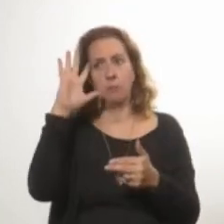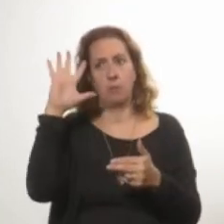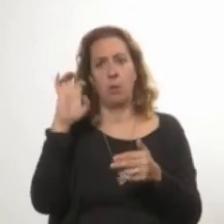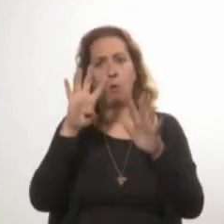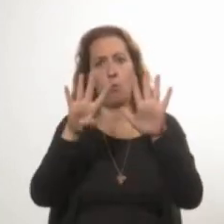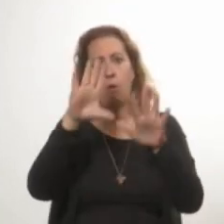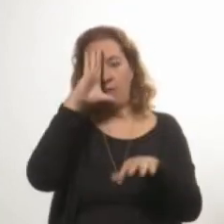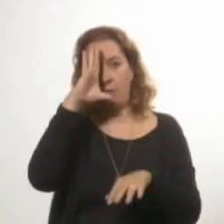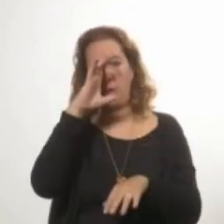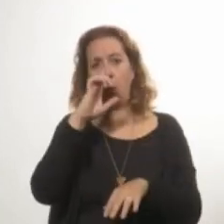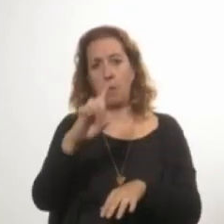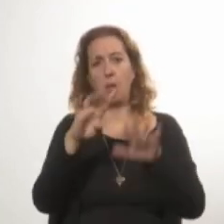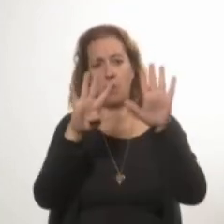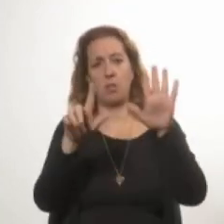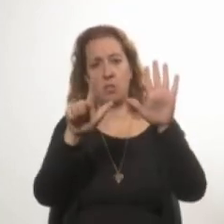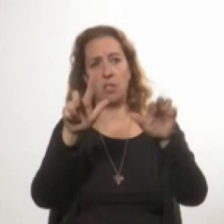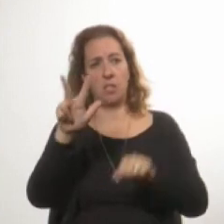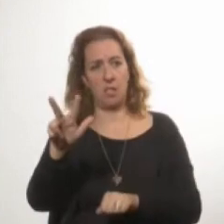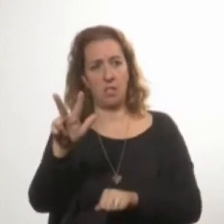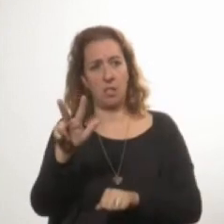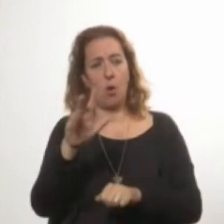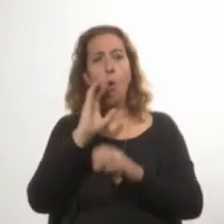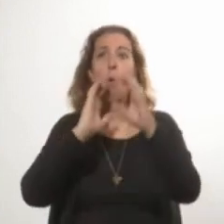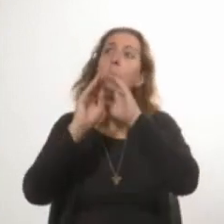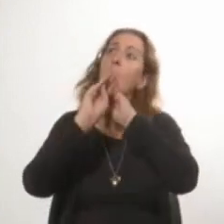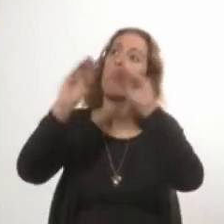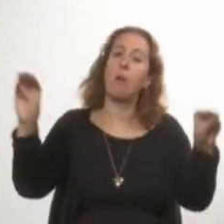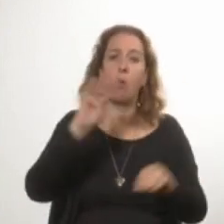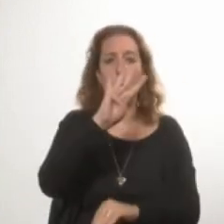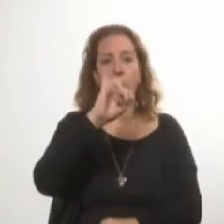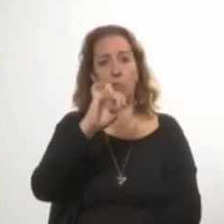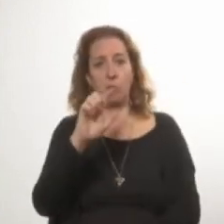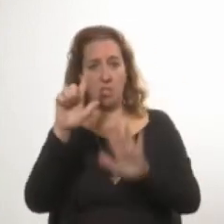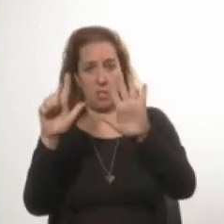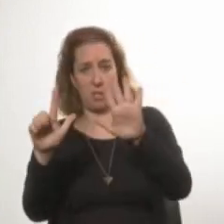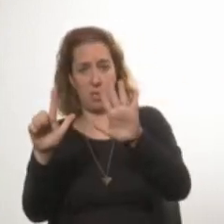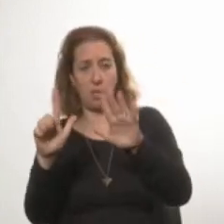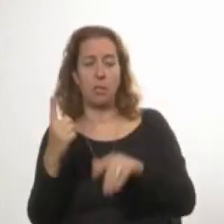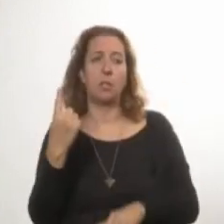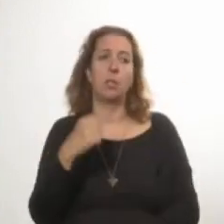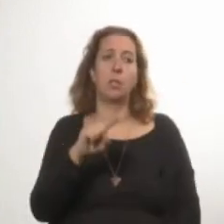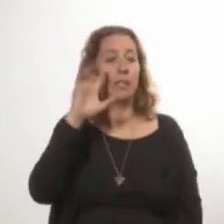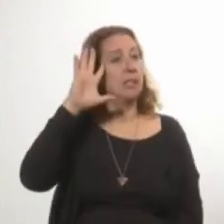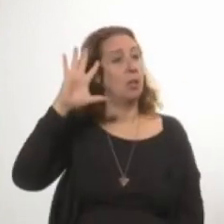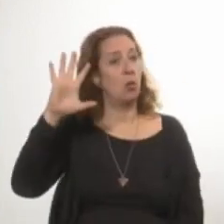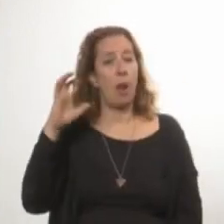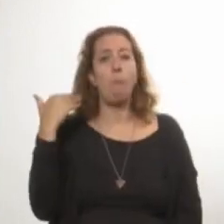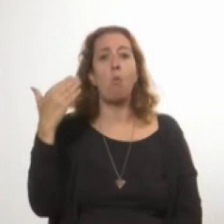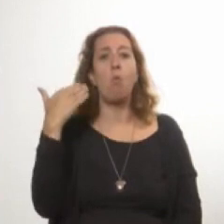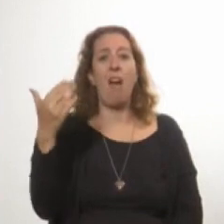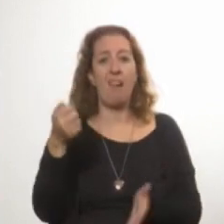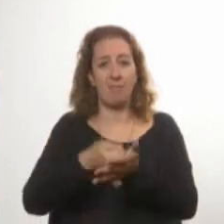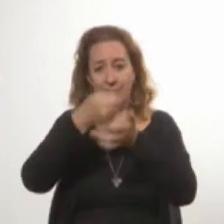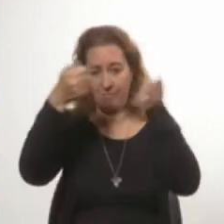de febrero del 73 y los comunicados 4 y 7, y recordar que el Popular, en su editorial del 11